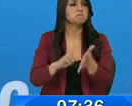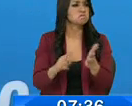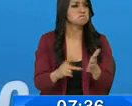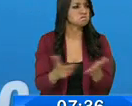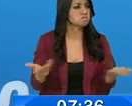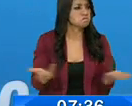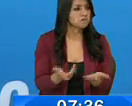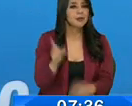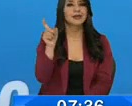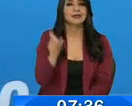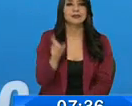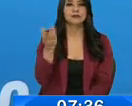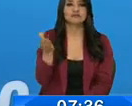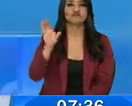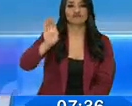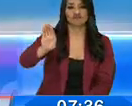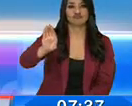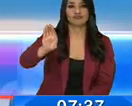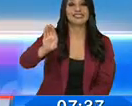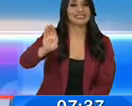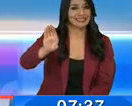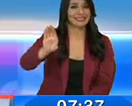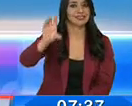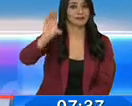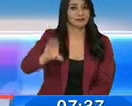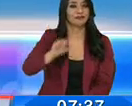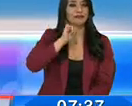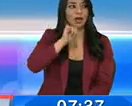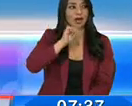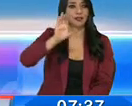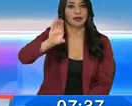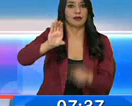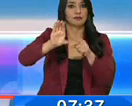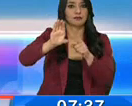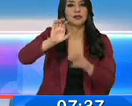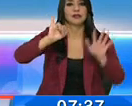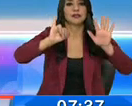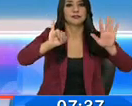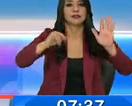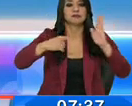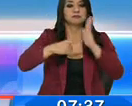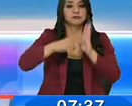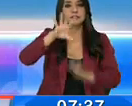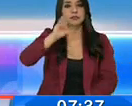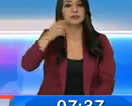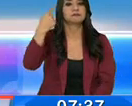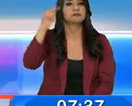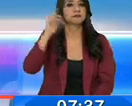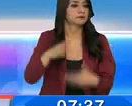necesidad de financiamiento, es decir, hay un déficit en esta proforma de alrededor de 6.500 millones.